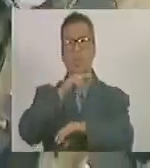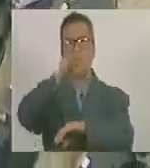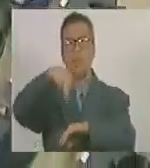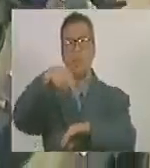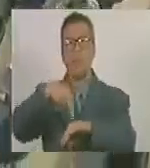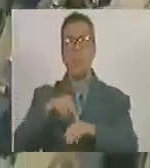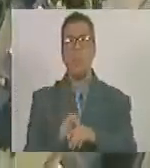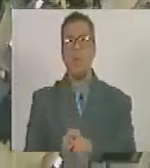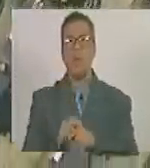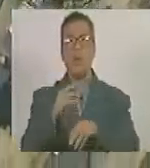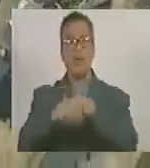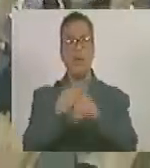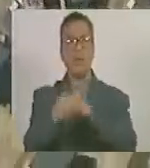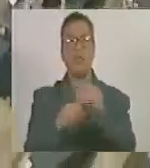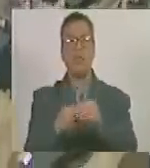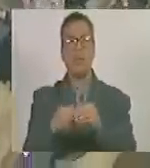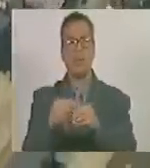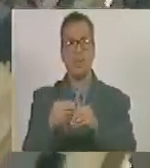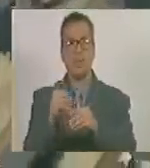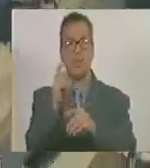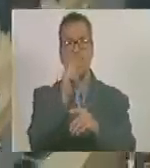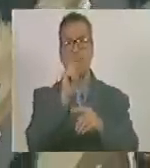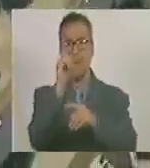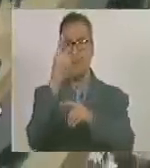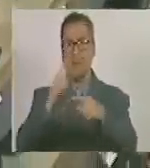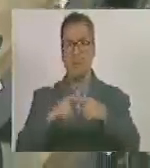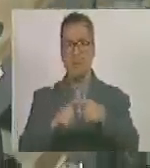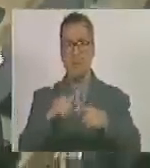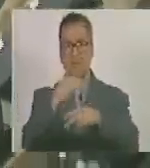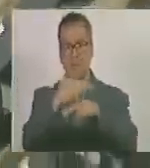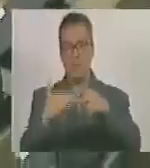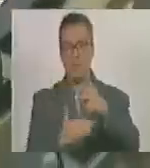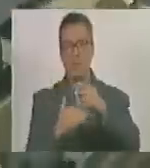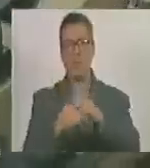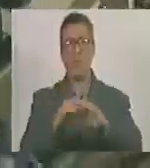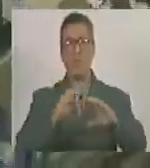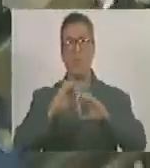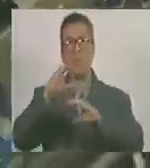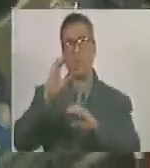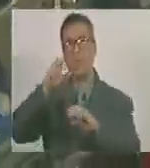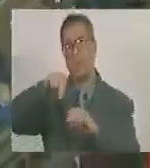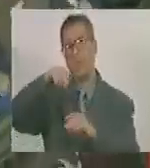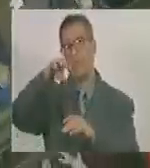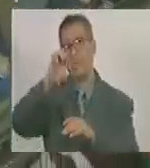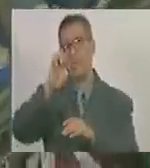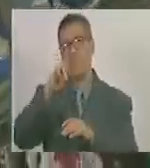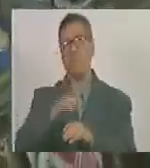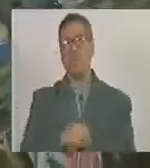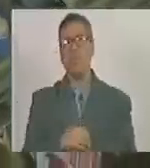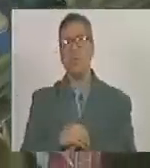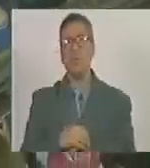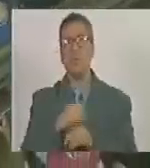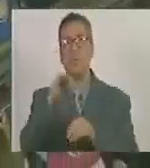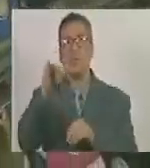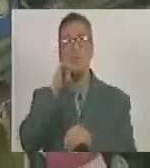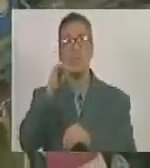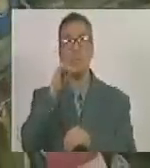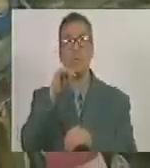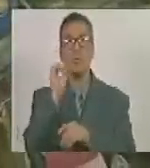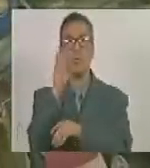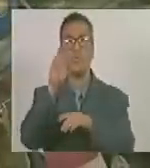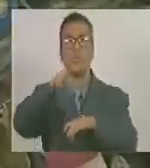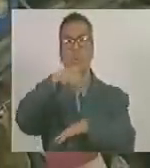Nacional, suscritas por las rectoras y los rectores principales y suplentes del Consejo Nacional Electoral, informando a la